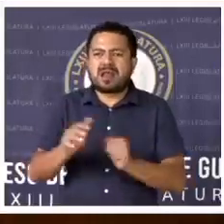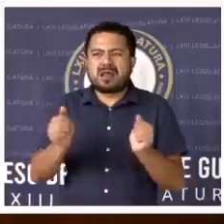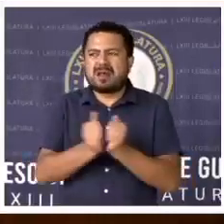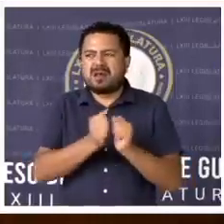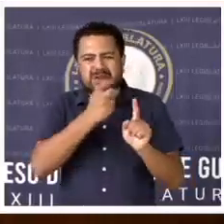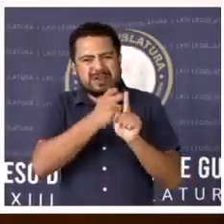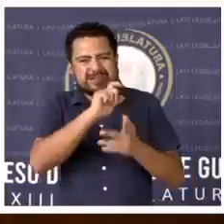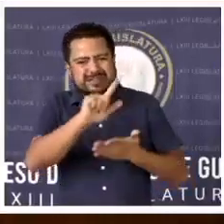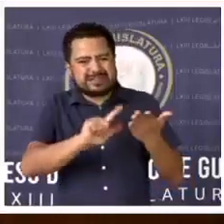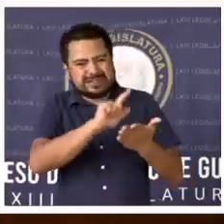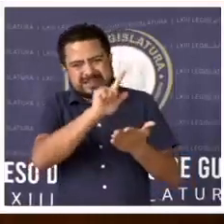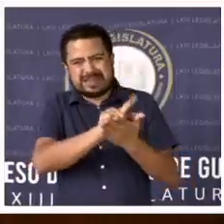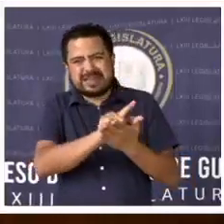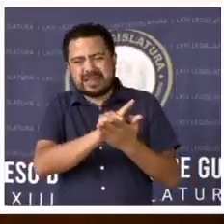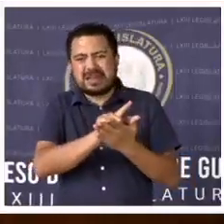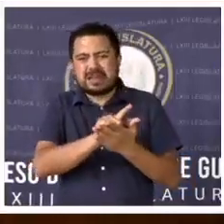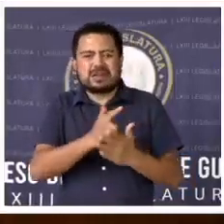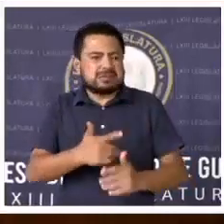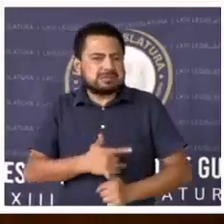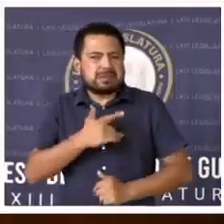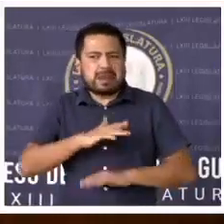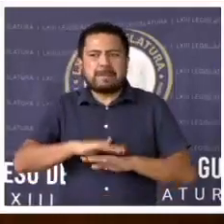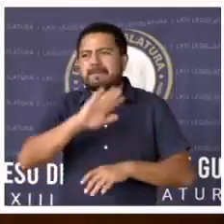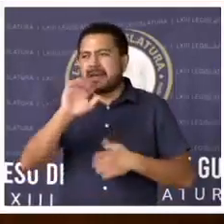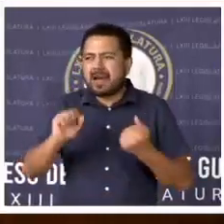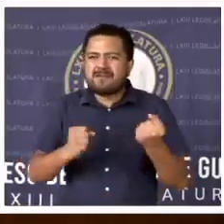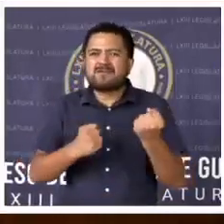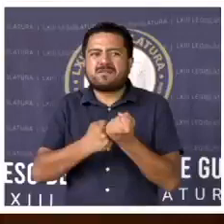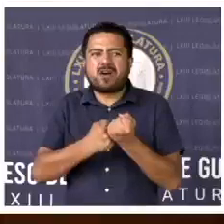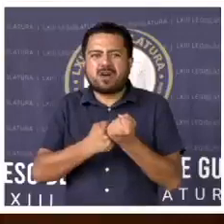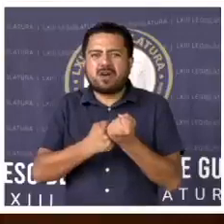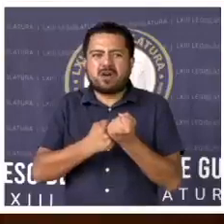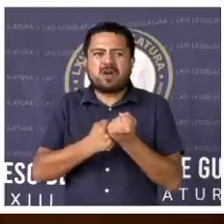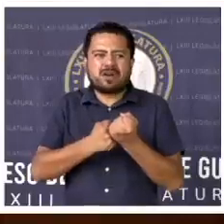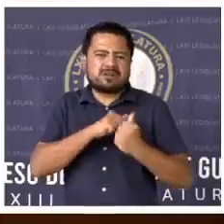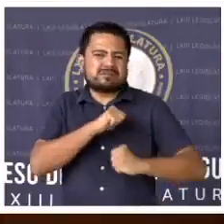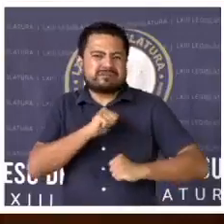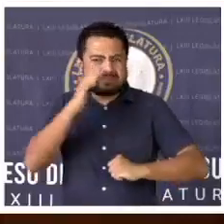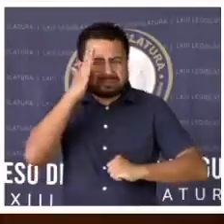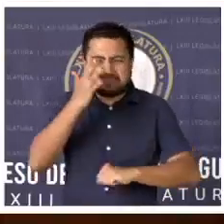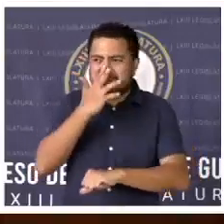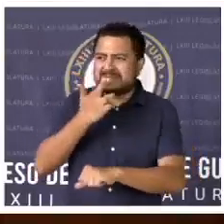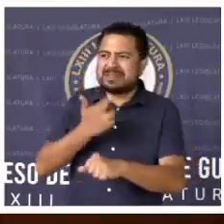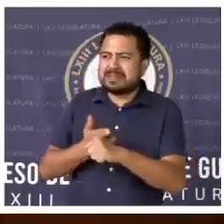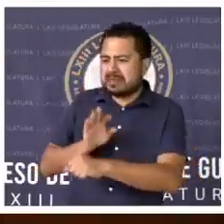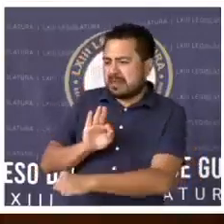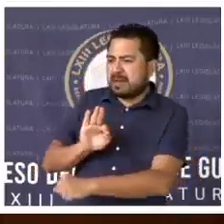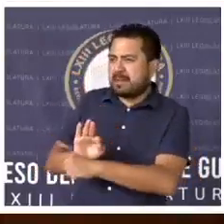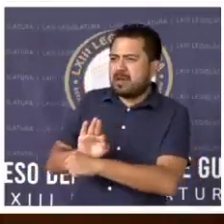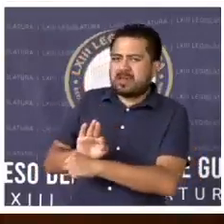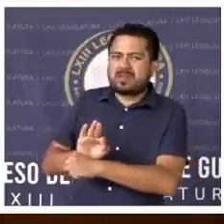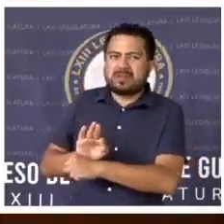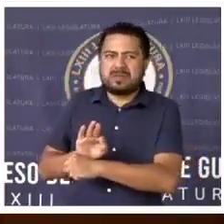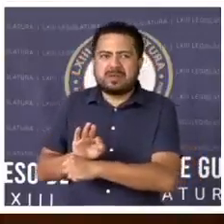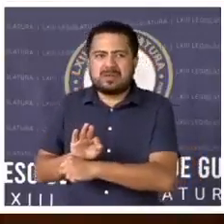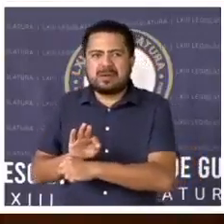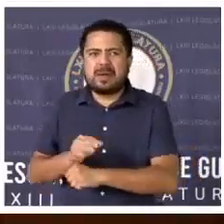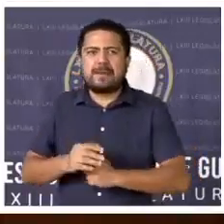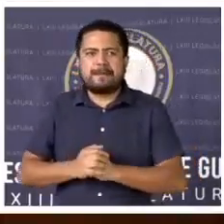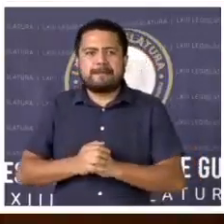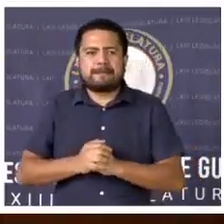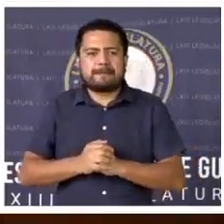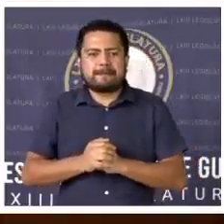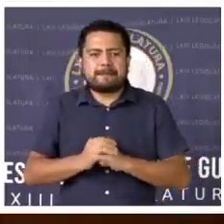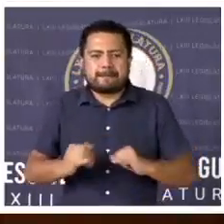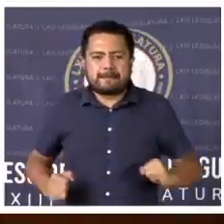esta iniciativa se pretende fortalecer su atribución protectora y de defensa de